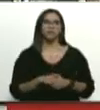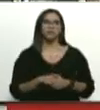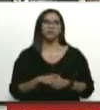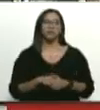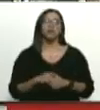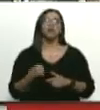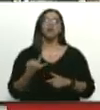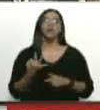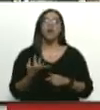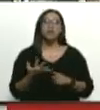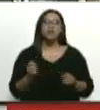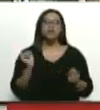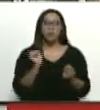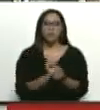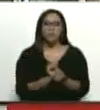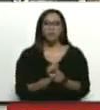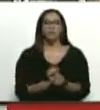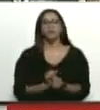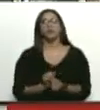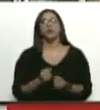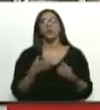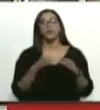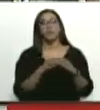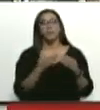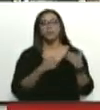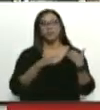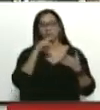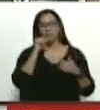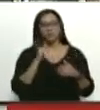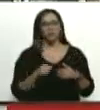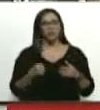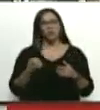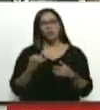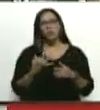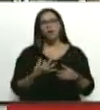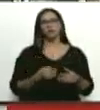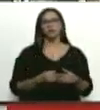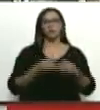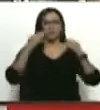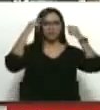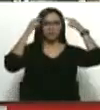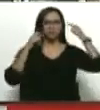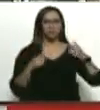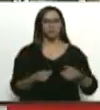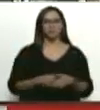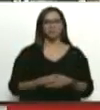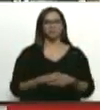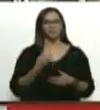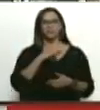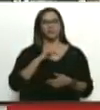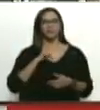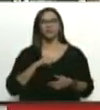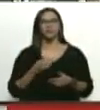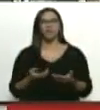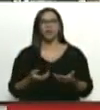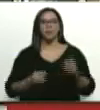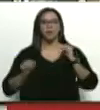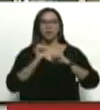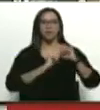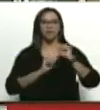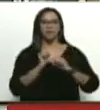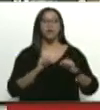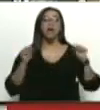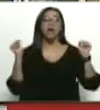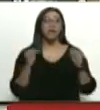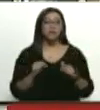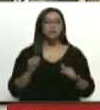¿Cuántos han sido detenidos, denunciados por el compañero presidente Nicolás Maduro? ¿Cuántos por el comandante Chávez? No, nosotros no estamos a la defensiva en eso. Esa es